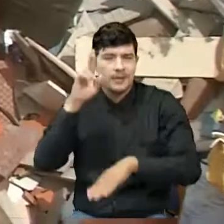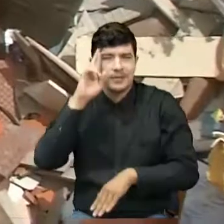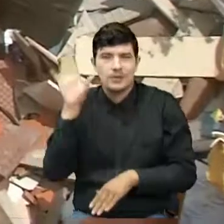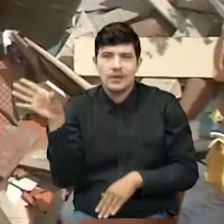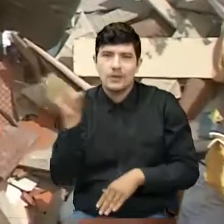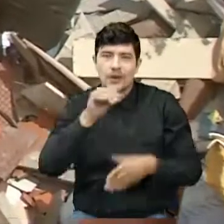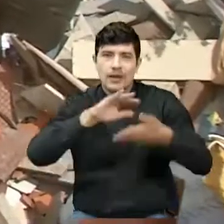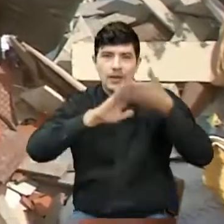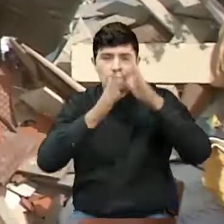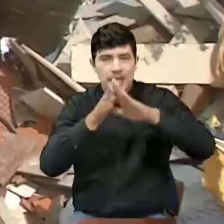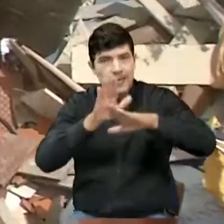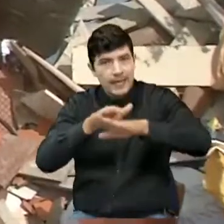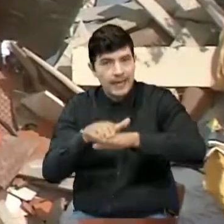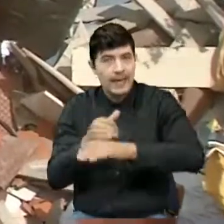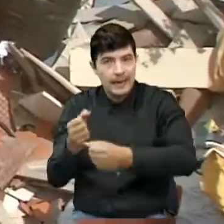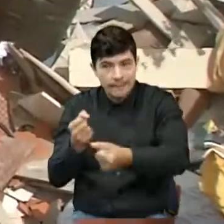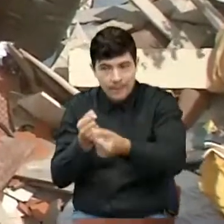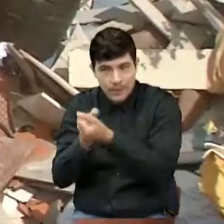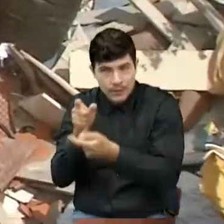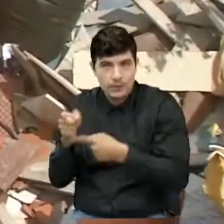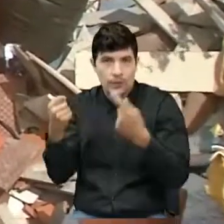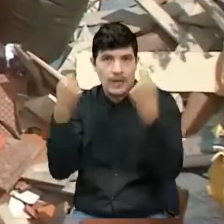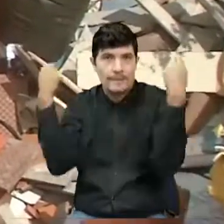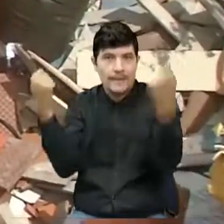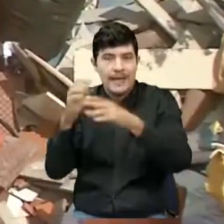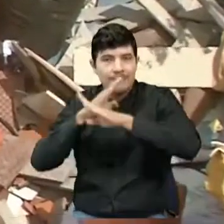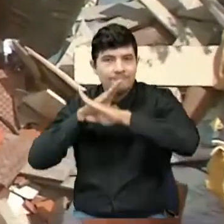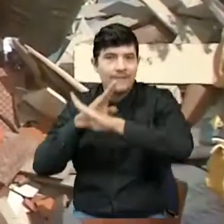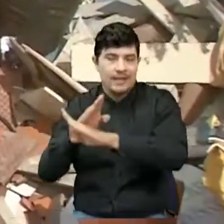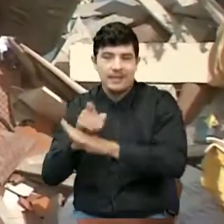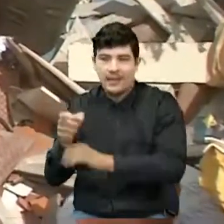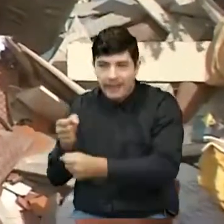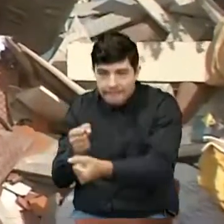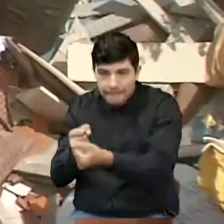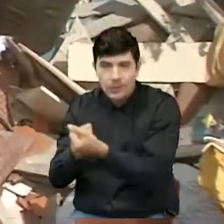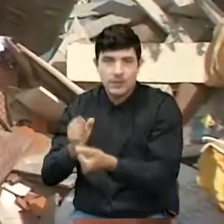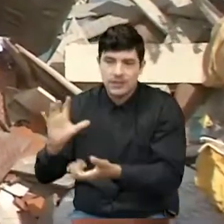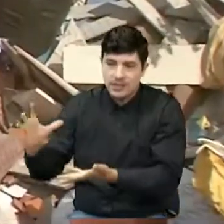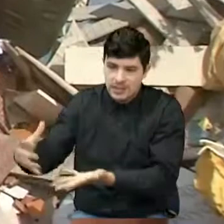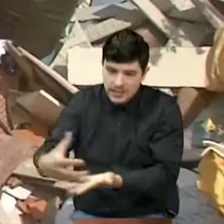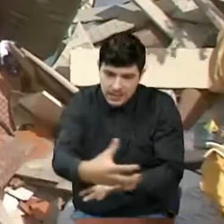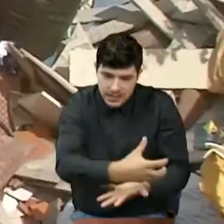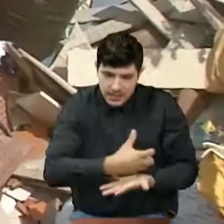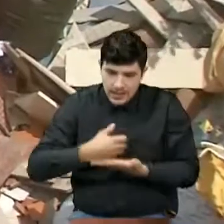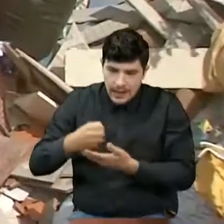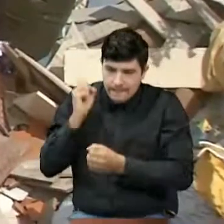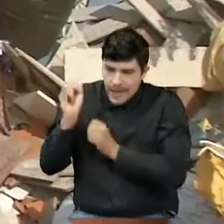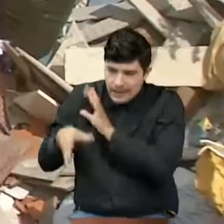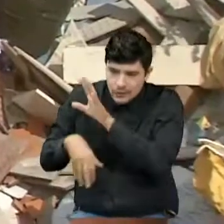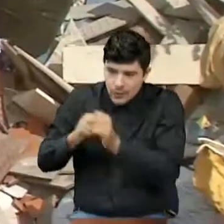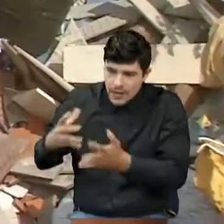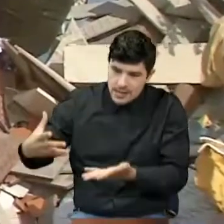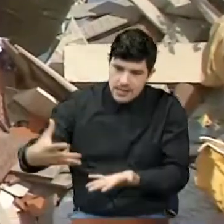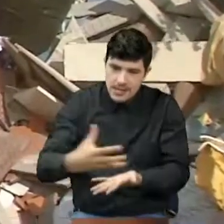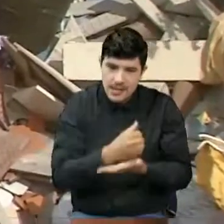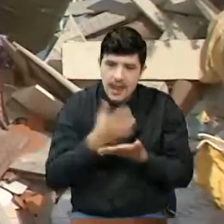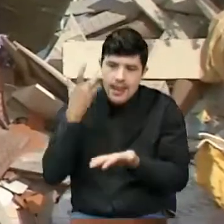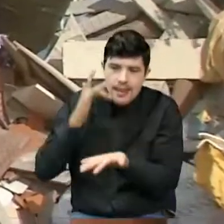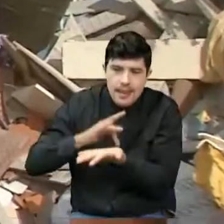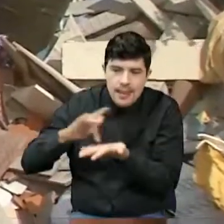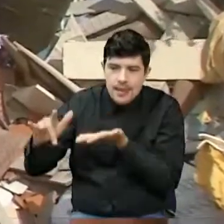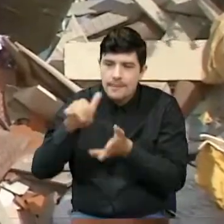que respalden estas campañas y de esta forma poder ayudar a las víctimas de la ola invernal o del fenómeno de la